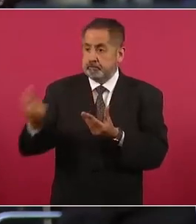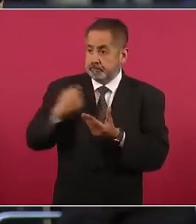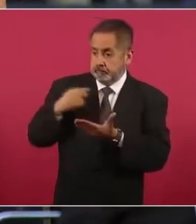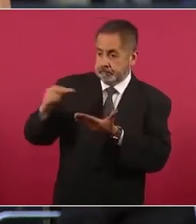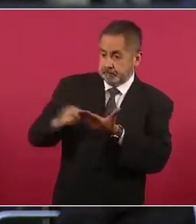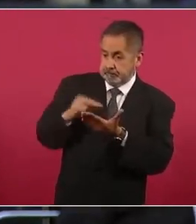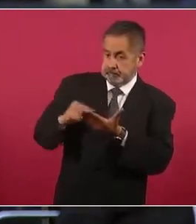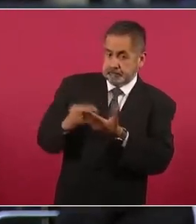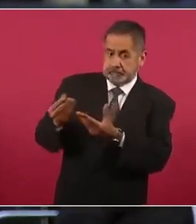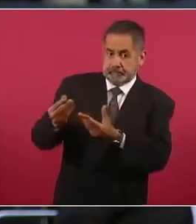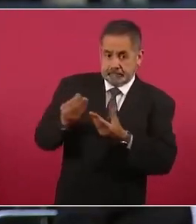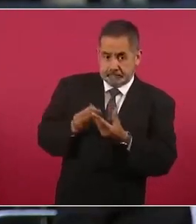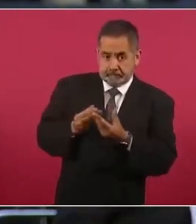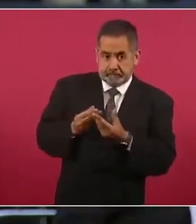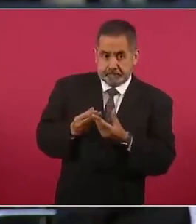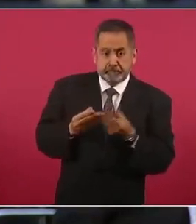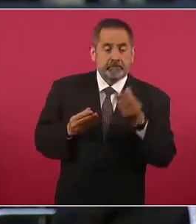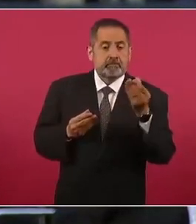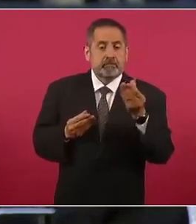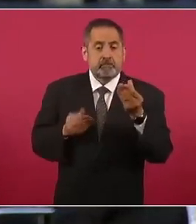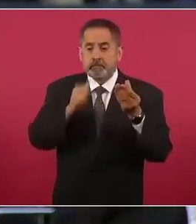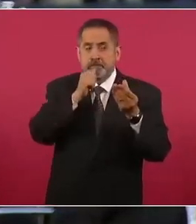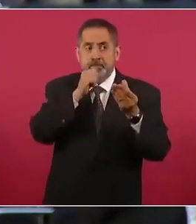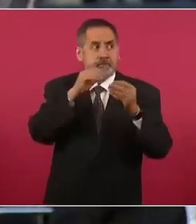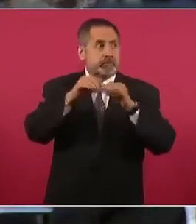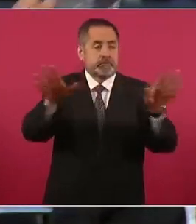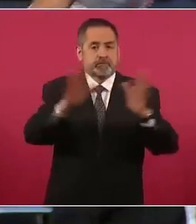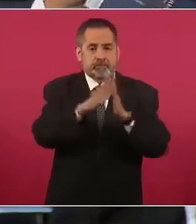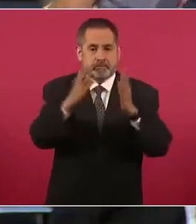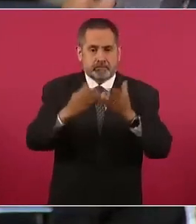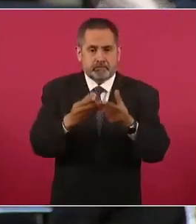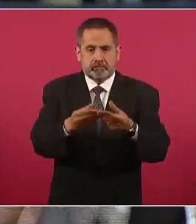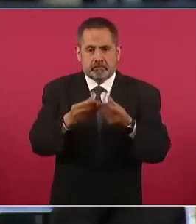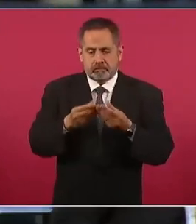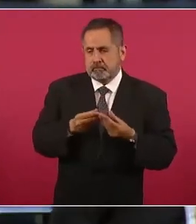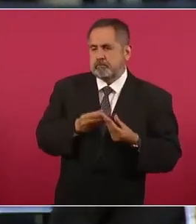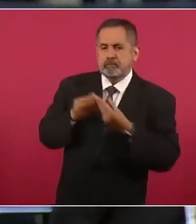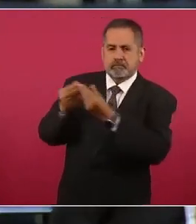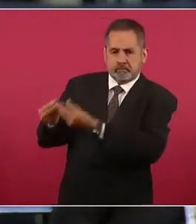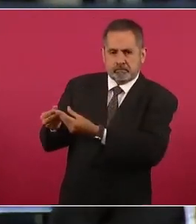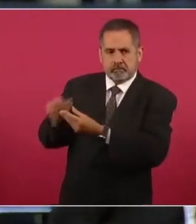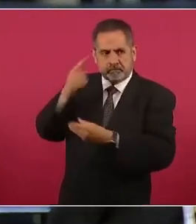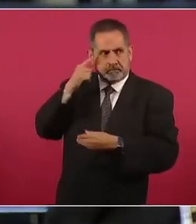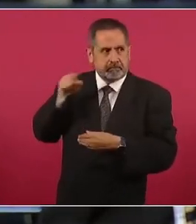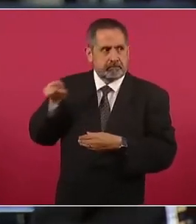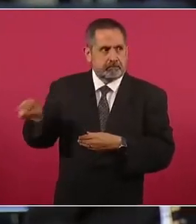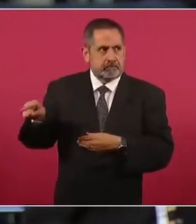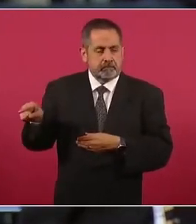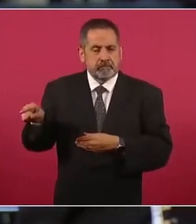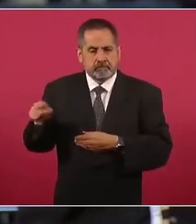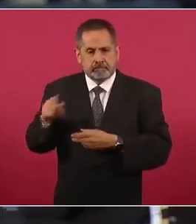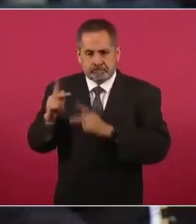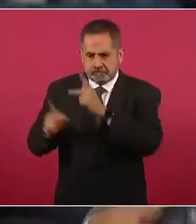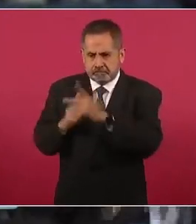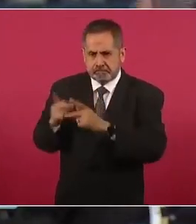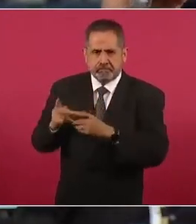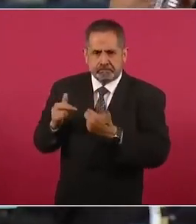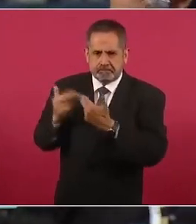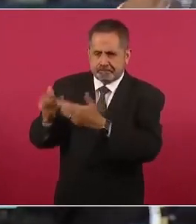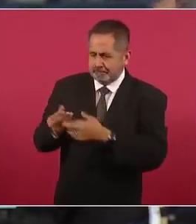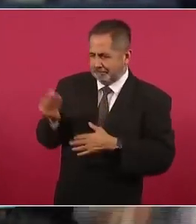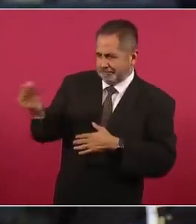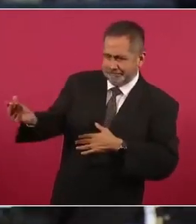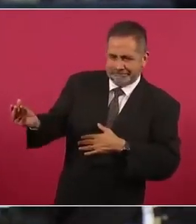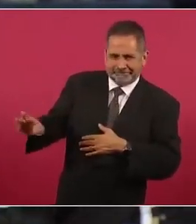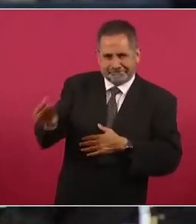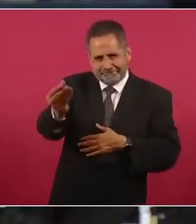autografió y me dedicó, que todavía no está en librerías, que yo se lo deje para que lo lea. Si quiere prestado o regalado, no hay